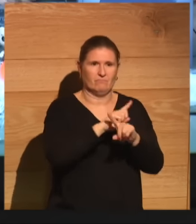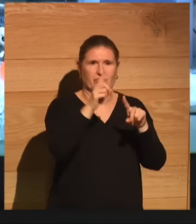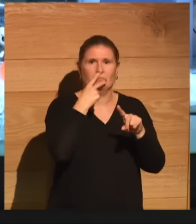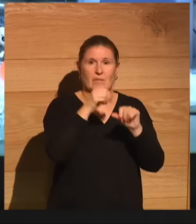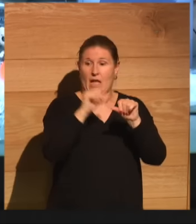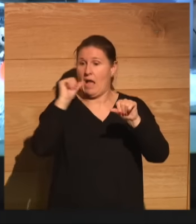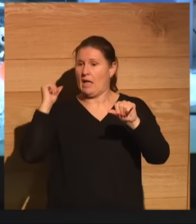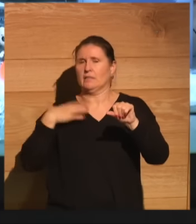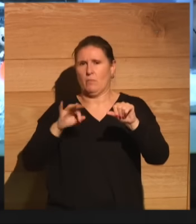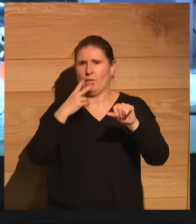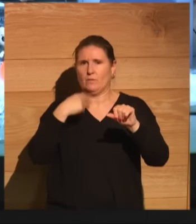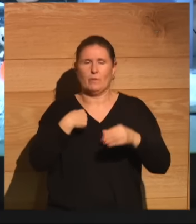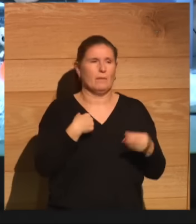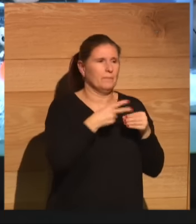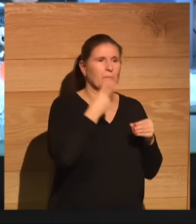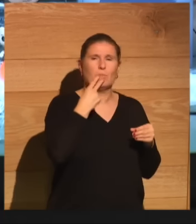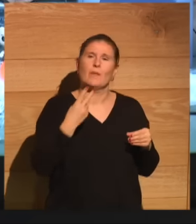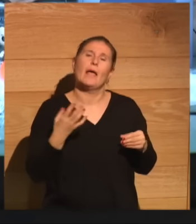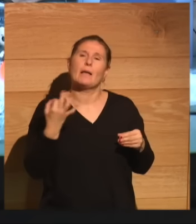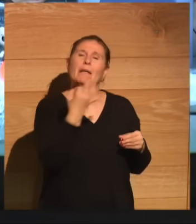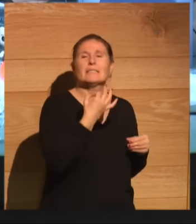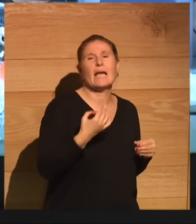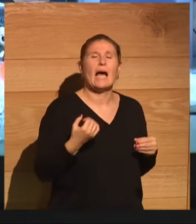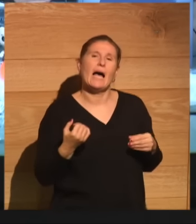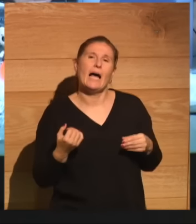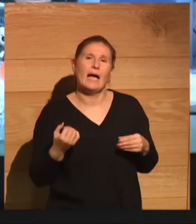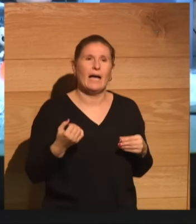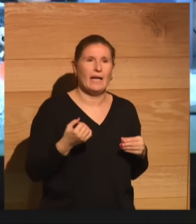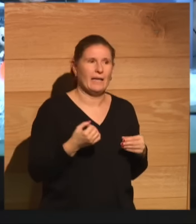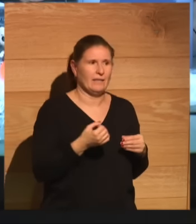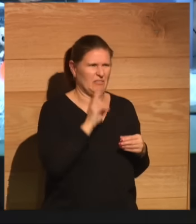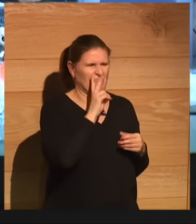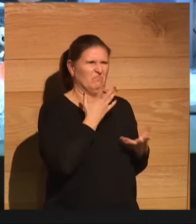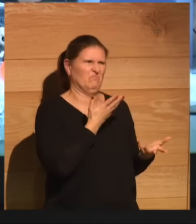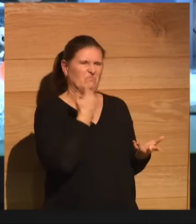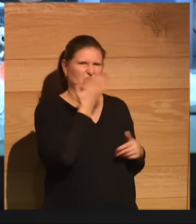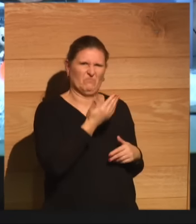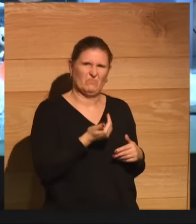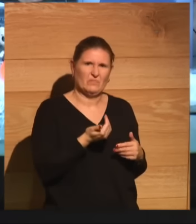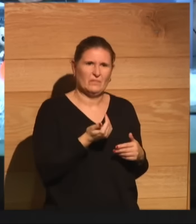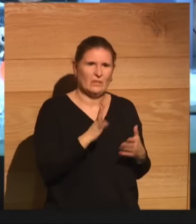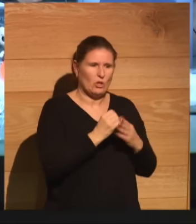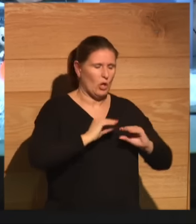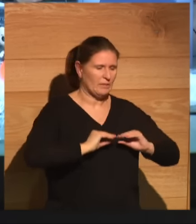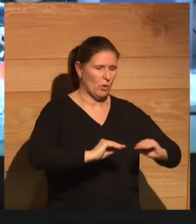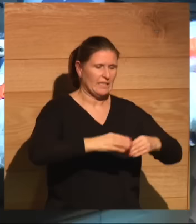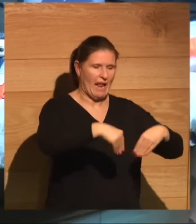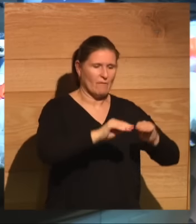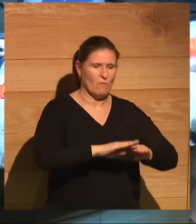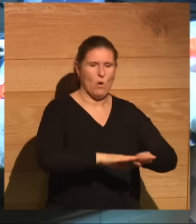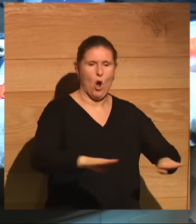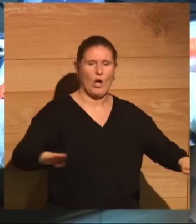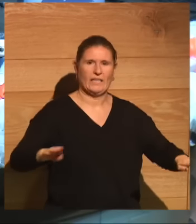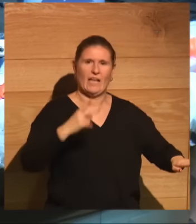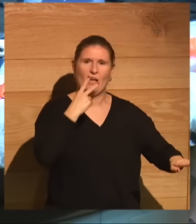momento... Te iba con un ducado. ¿Qué pasa? Yo romita, por ejemplo. Pues, ¿no? Yo eso siempre lo he visto muy mal, porque tiene todo es moqueta. Claro. Todo es